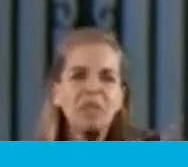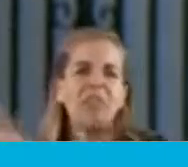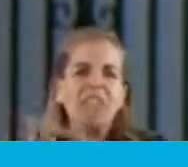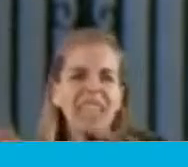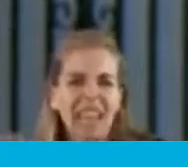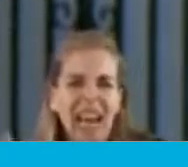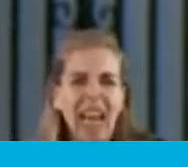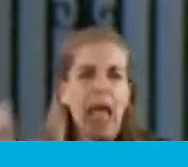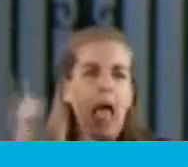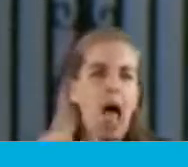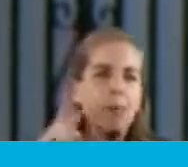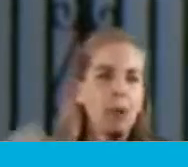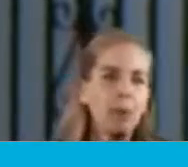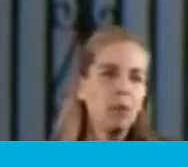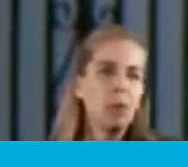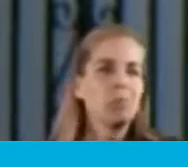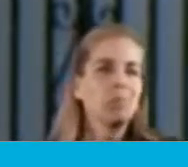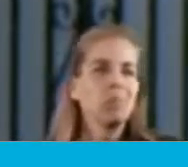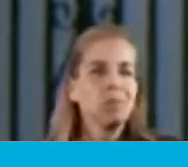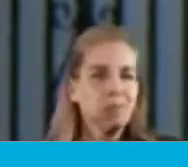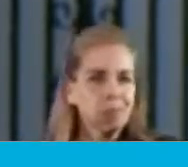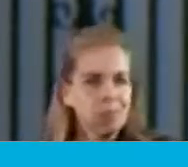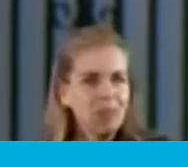instrumentos desestabilizadores.